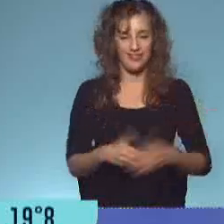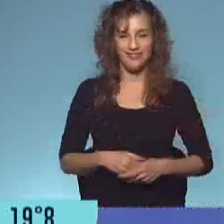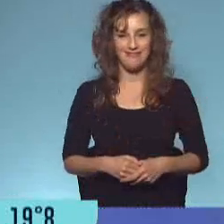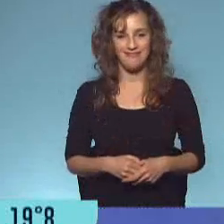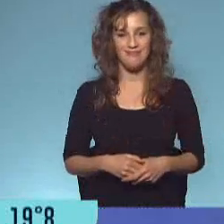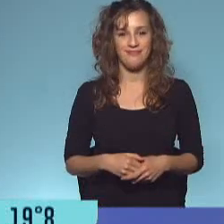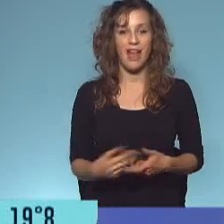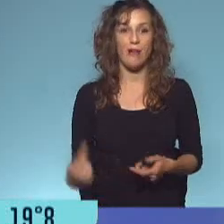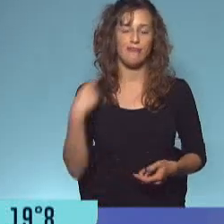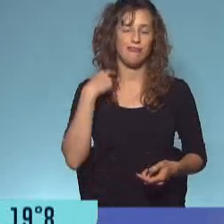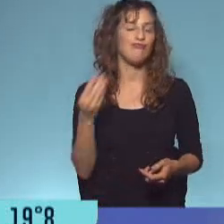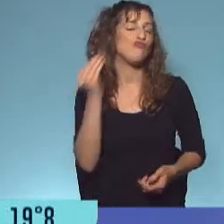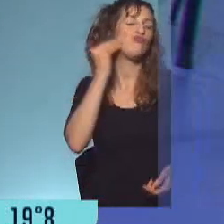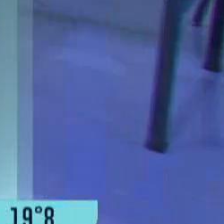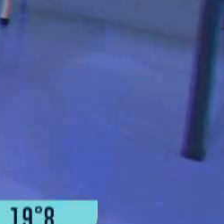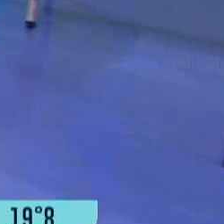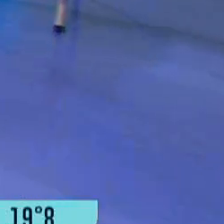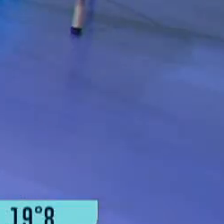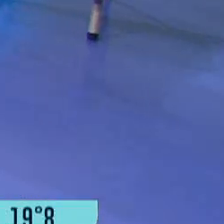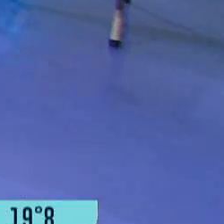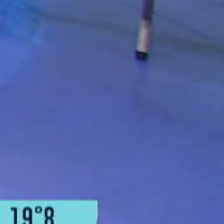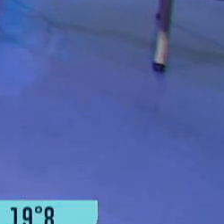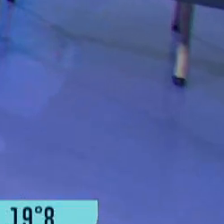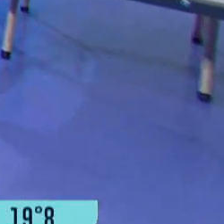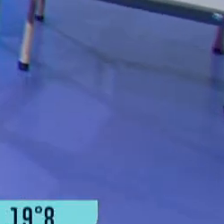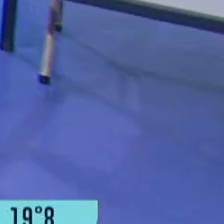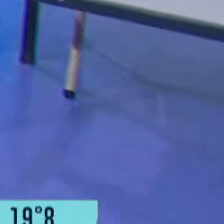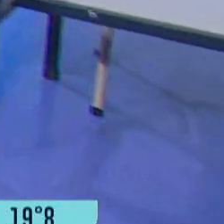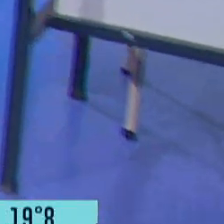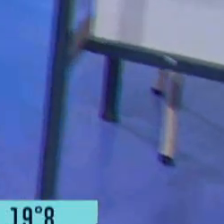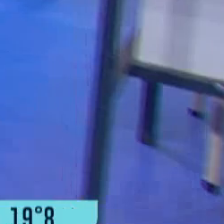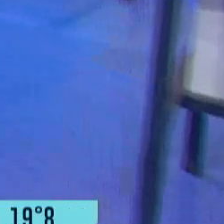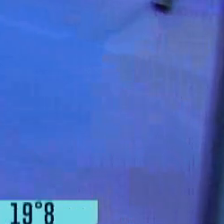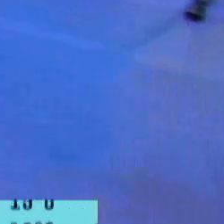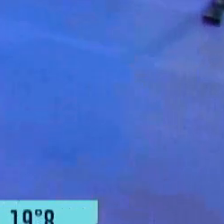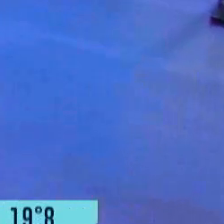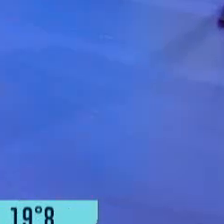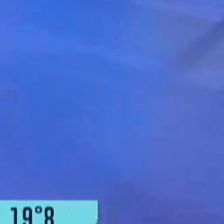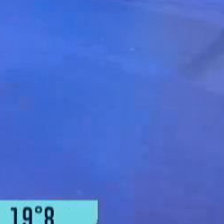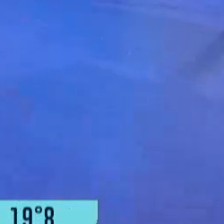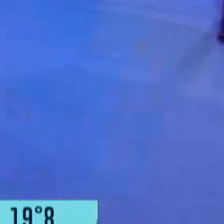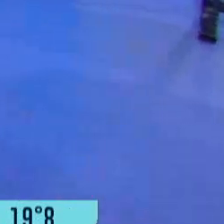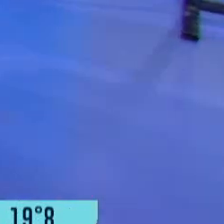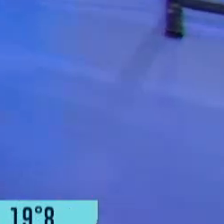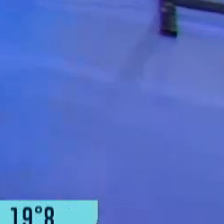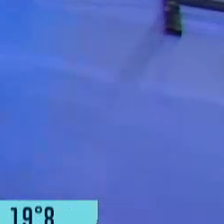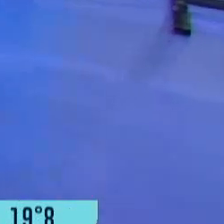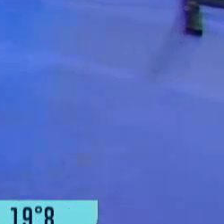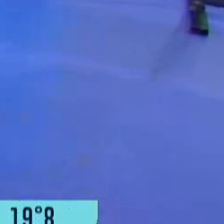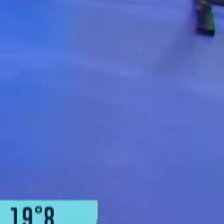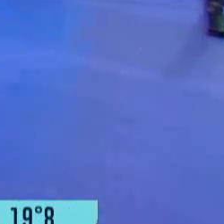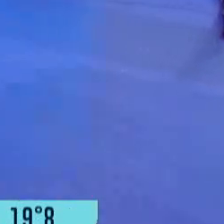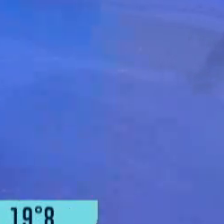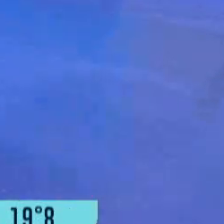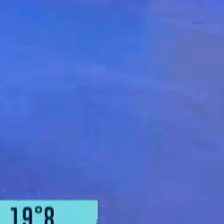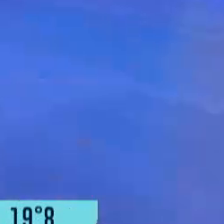Ahí me llegó. Ahí me llegó. Yeah. ¿Cómo estás, Maga? Muy bien, ¿y vos? Muy bien, muy bien. ¿Cómo están los chicos y las chicas de primer grado de todo